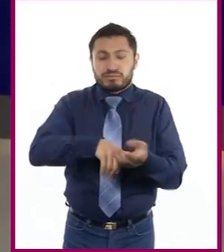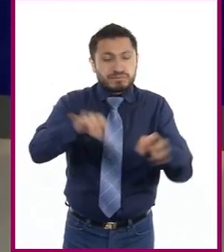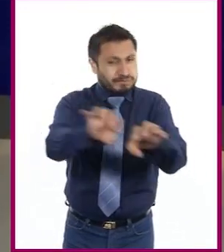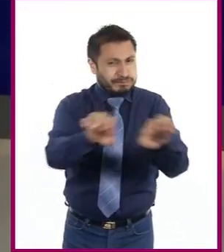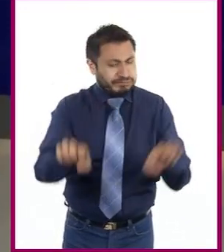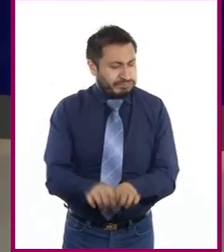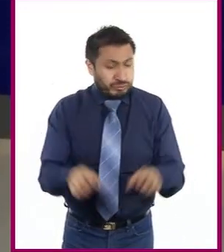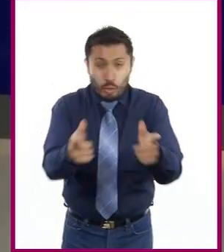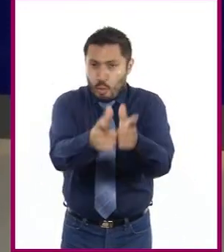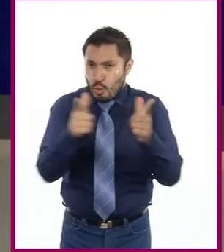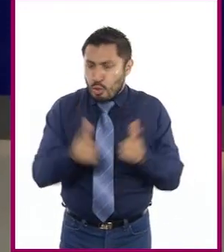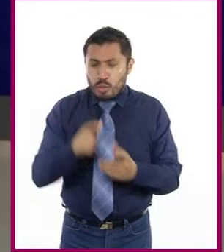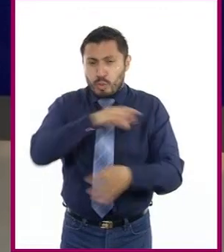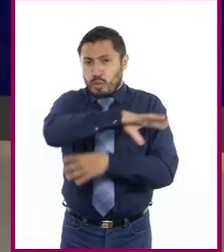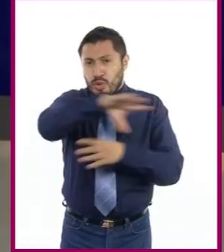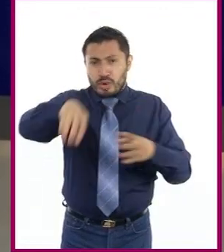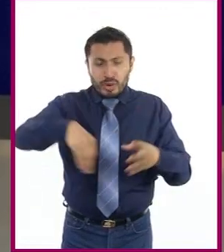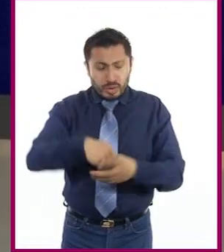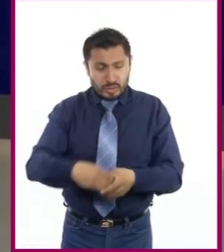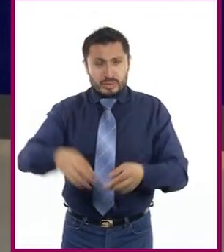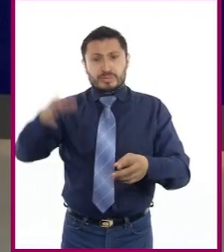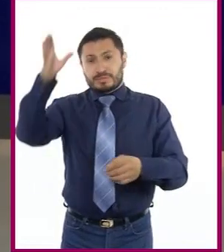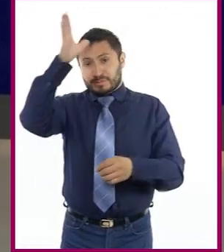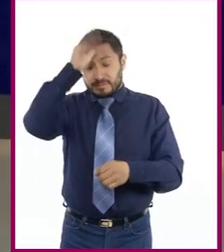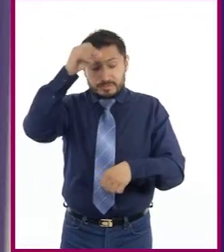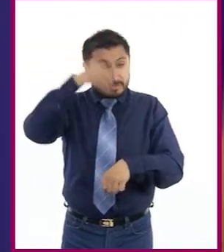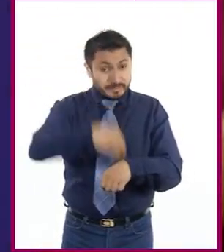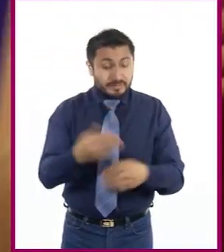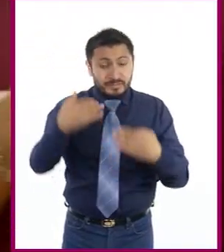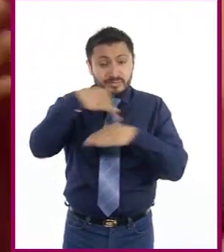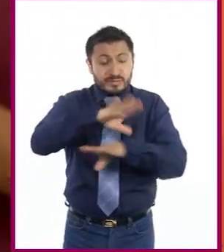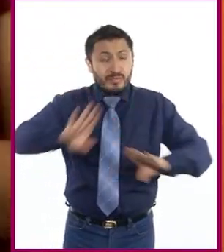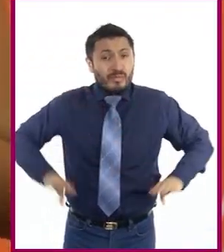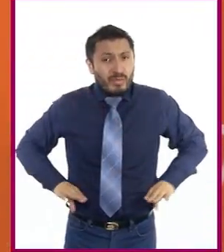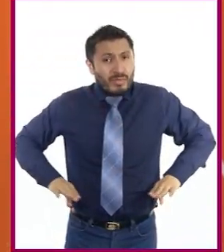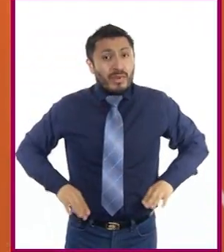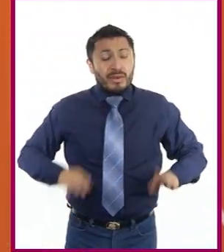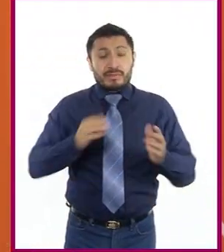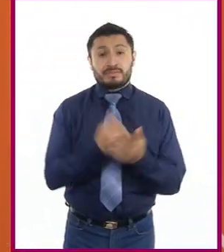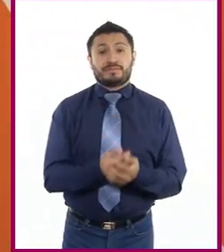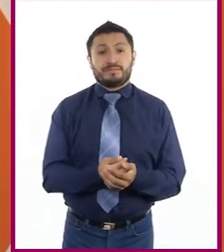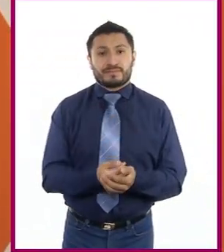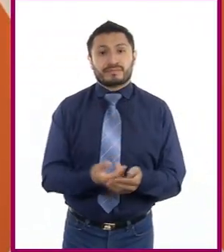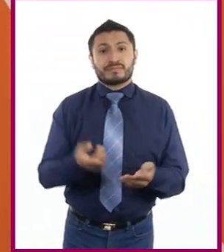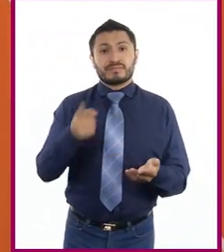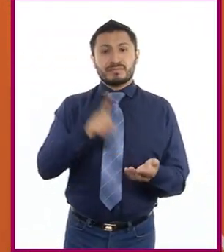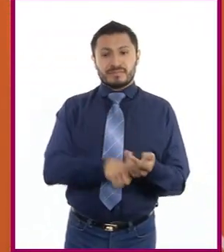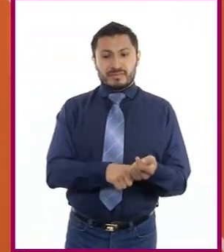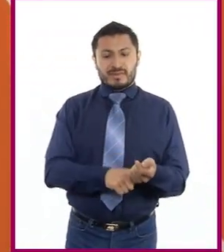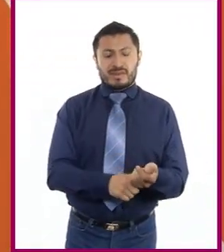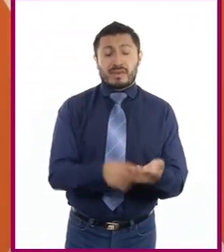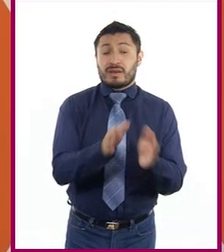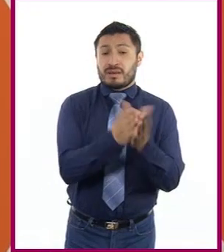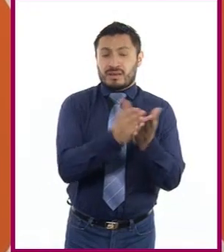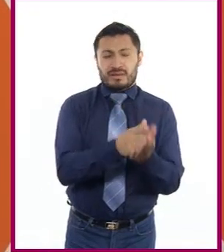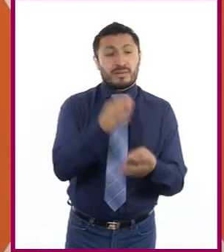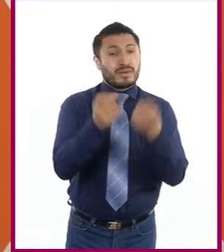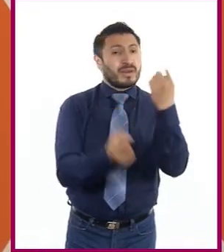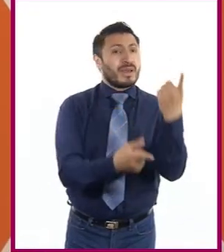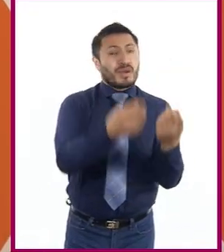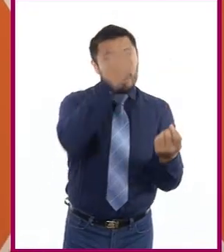para acordar entre todos cuáles eran sus características. Como había pasajes de la obra que no todos